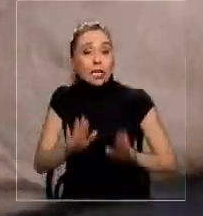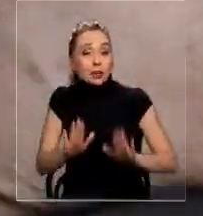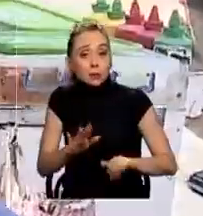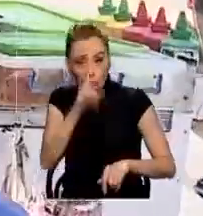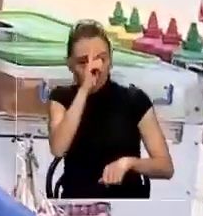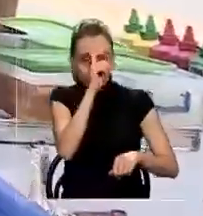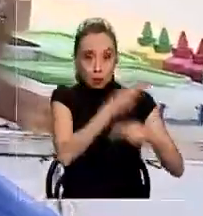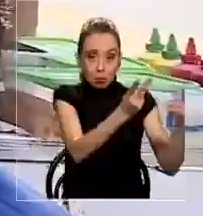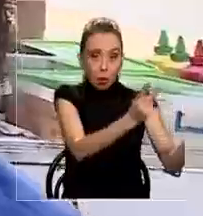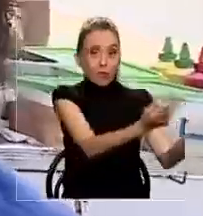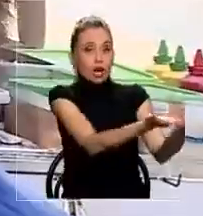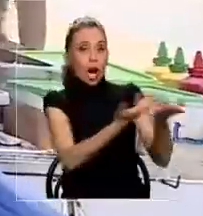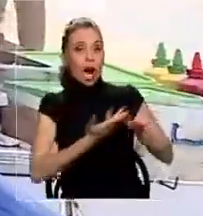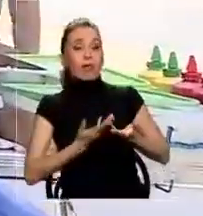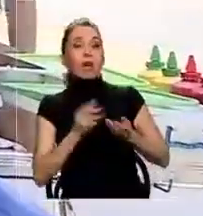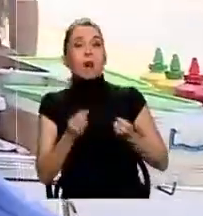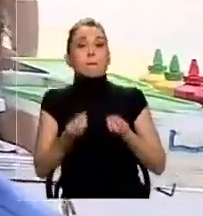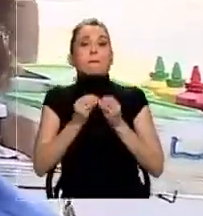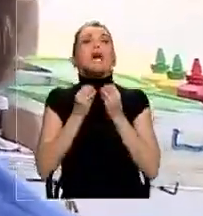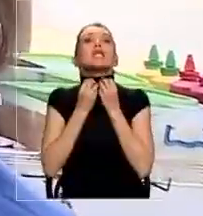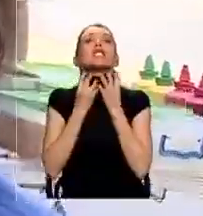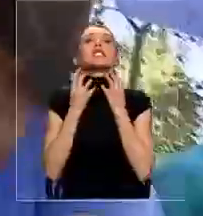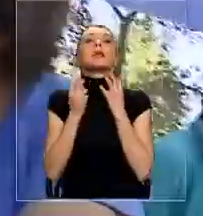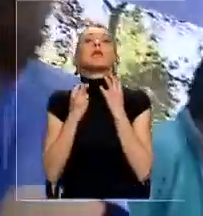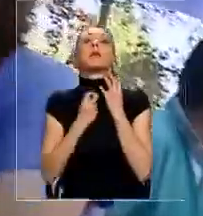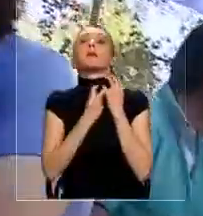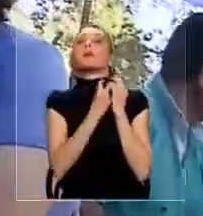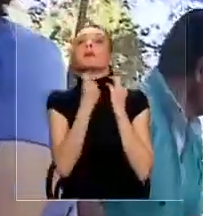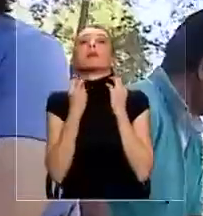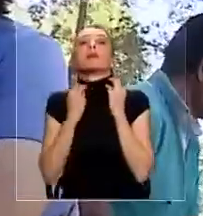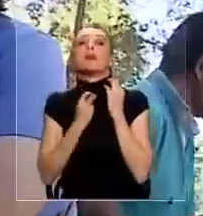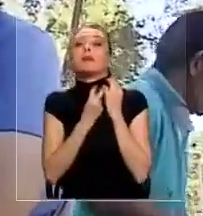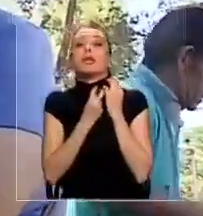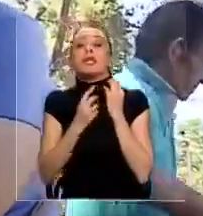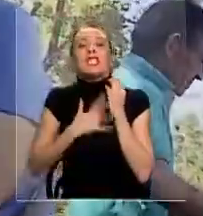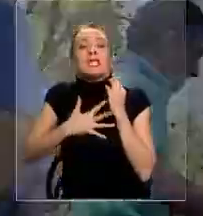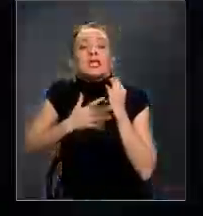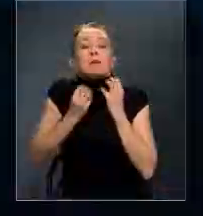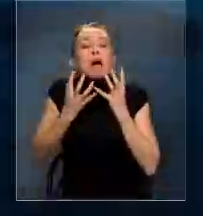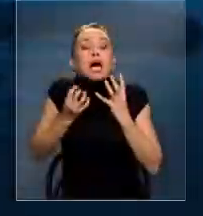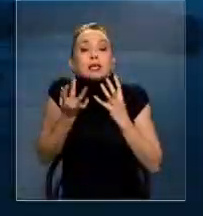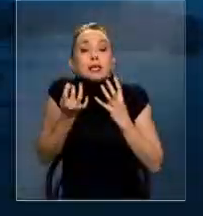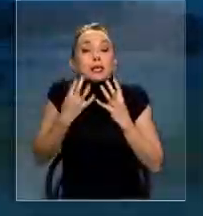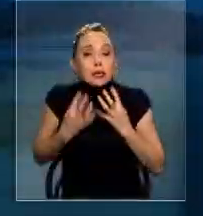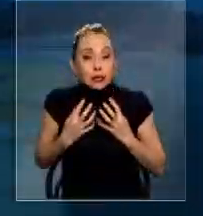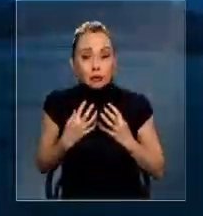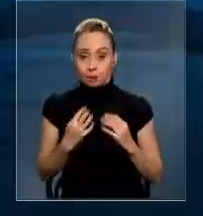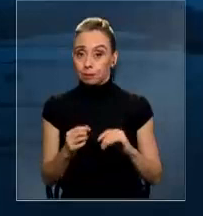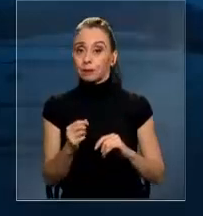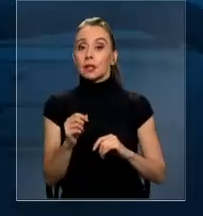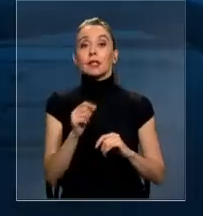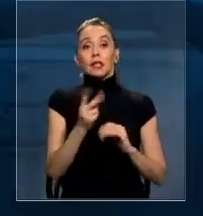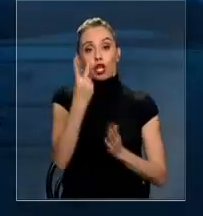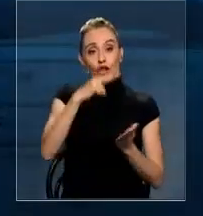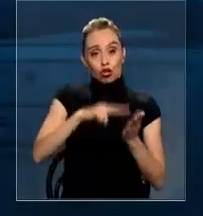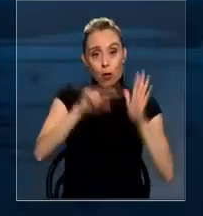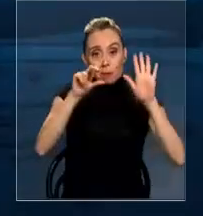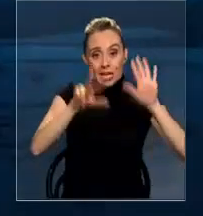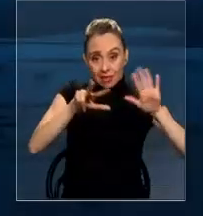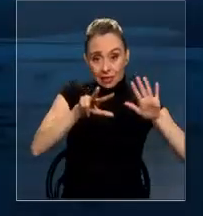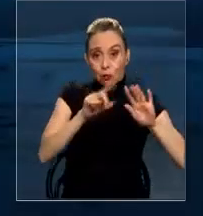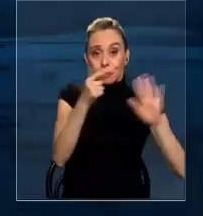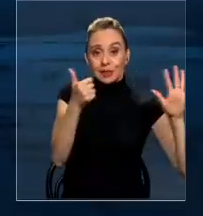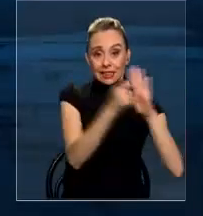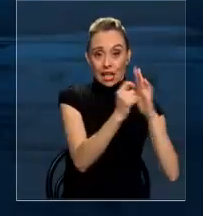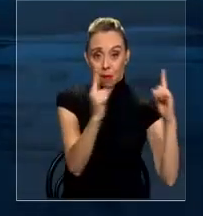en la salud pública, sus nódulos se multiplican y los síntomas aumentan. Durante el primer semestre del